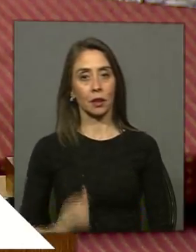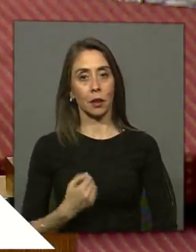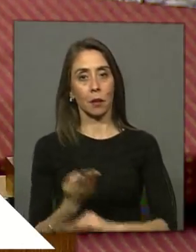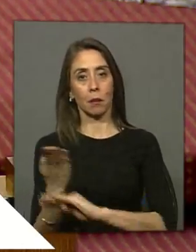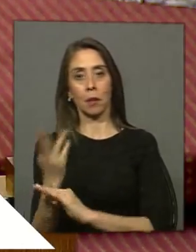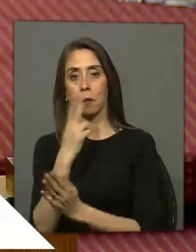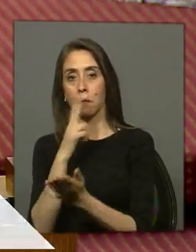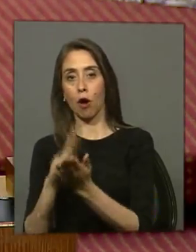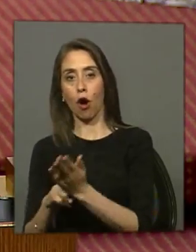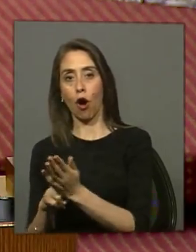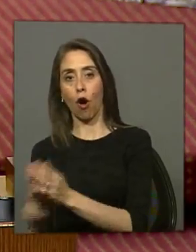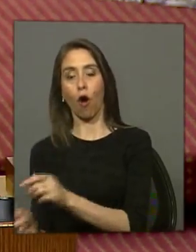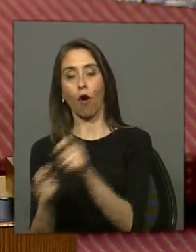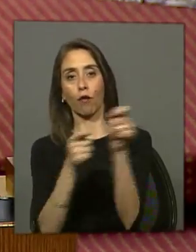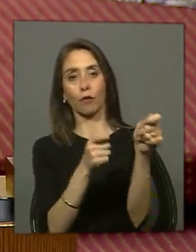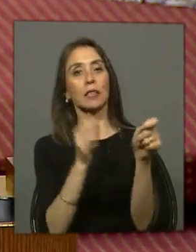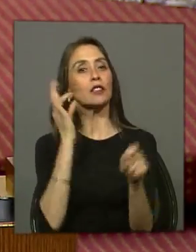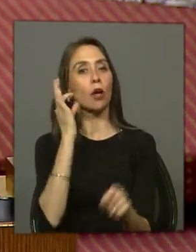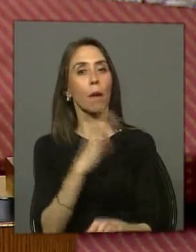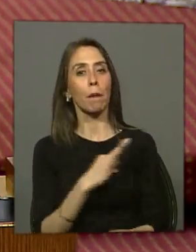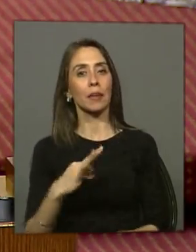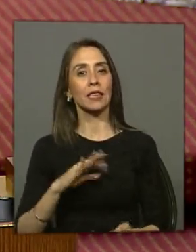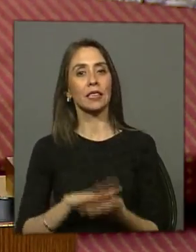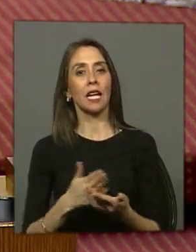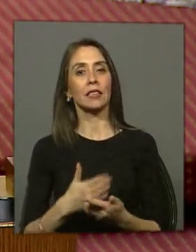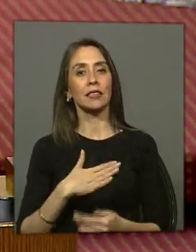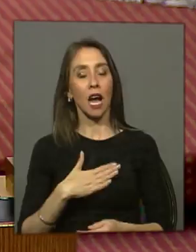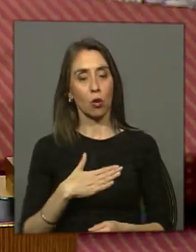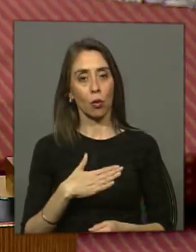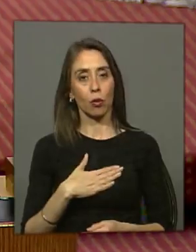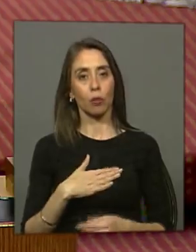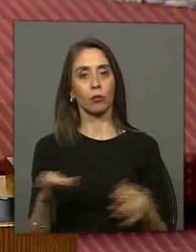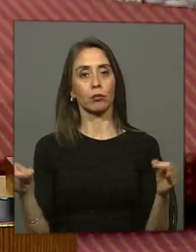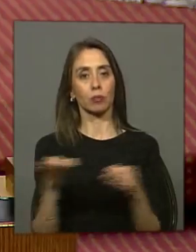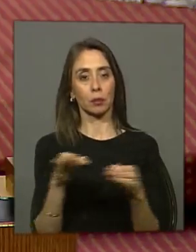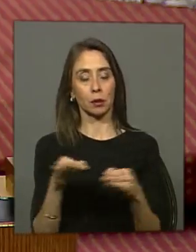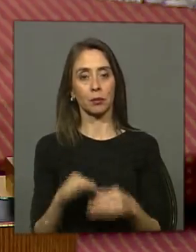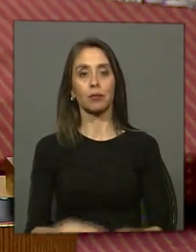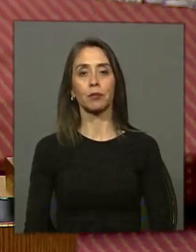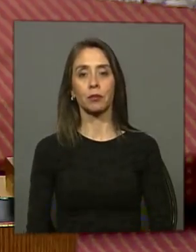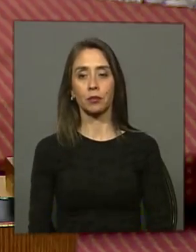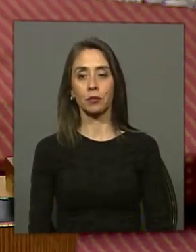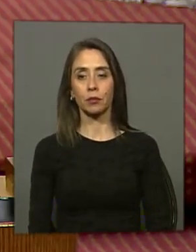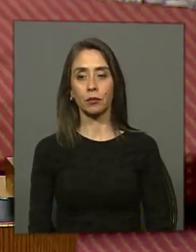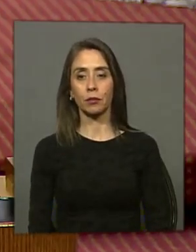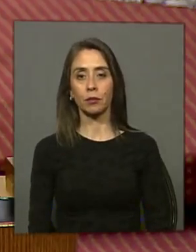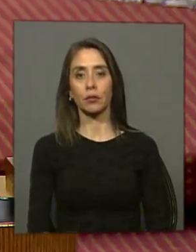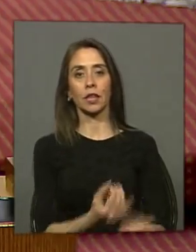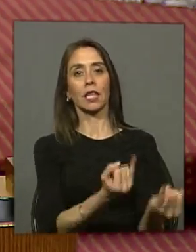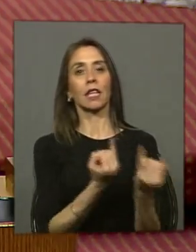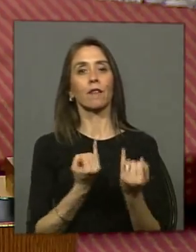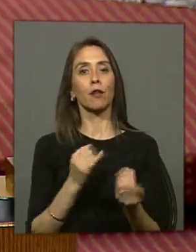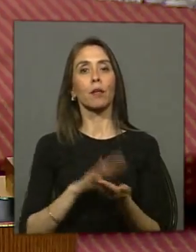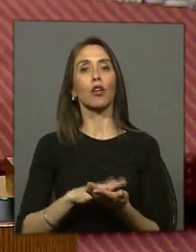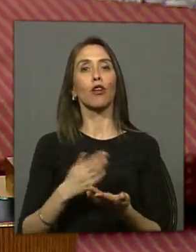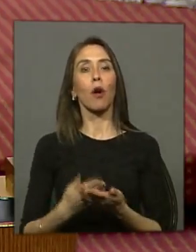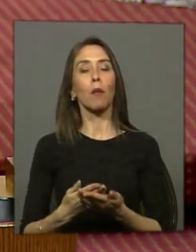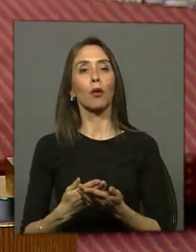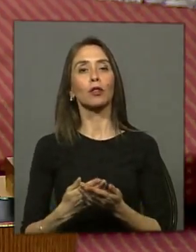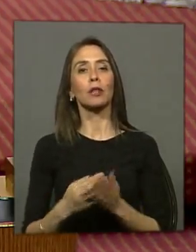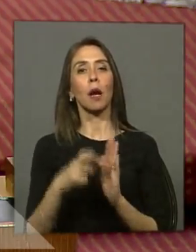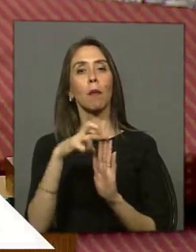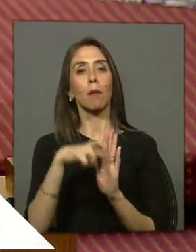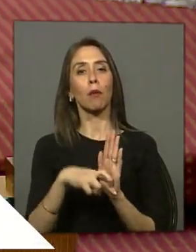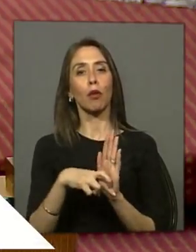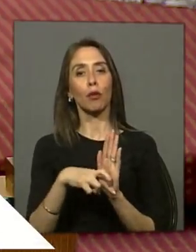oficio por el intermedio de esta cámara a la ministra de salud en el siguiente tenor y sentido para que informe el estado de avance y que se encuentre el